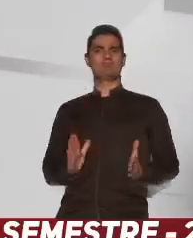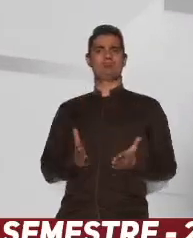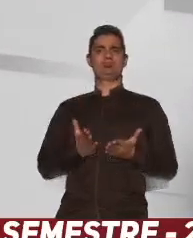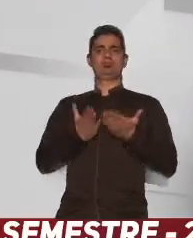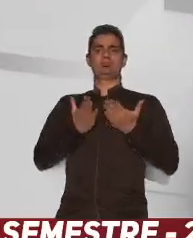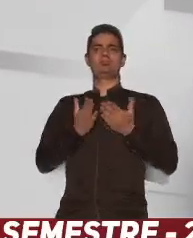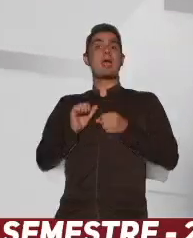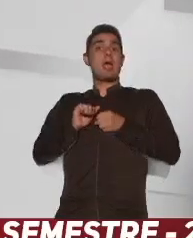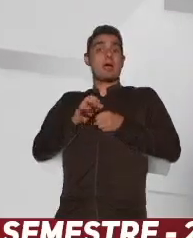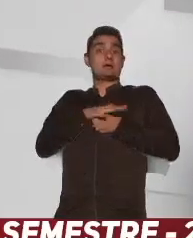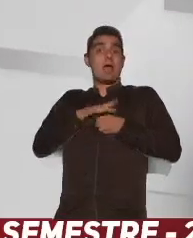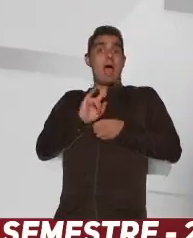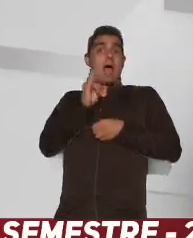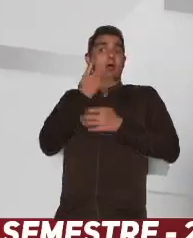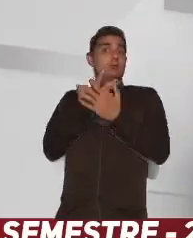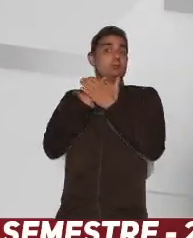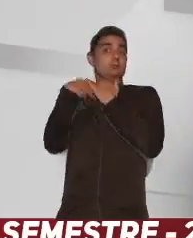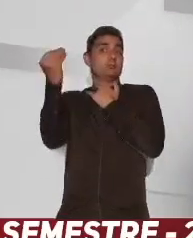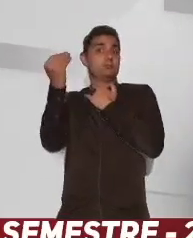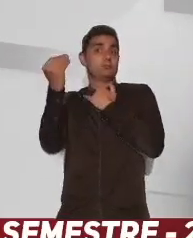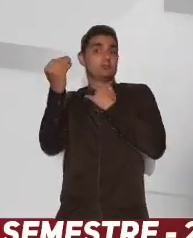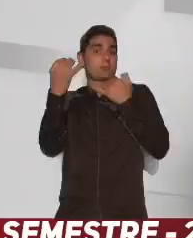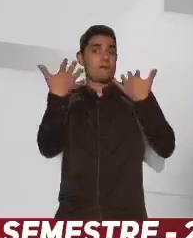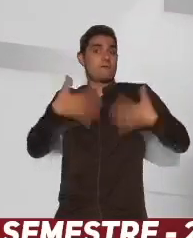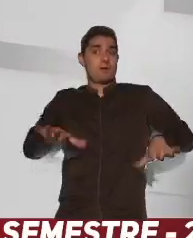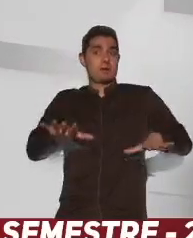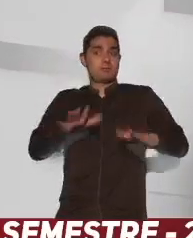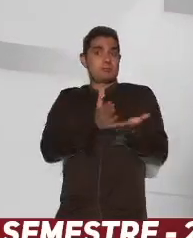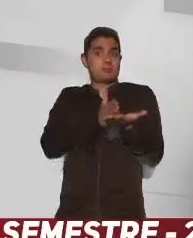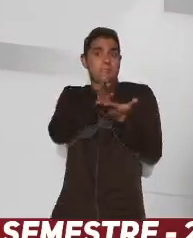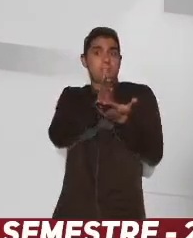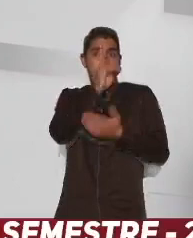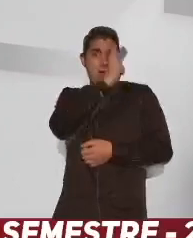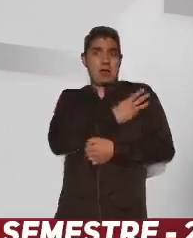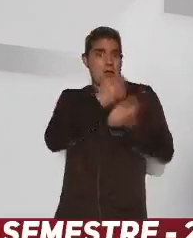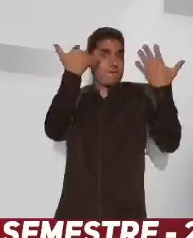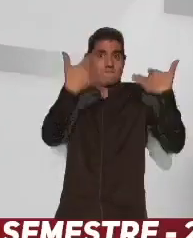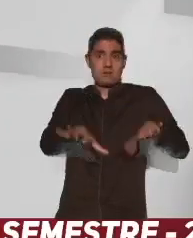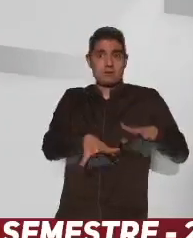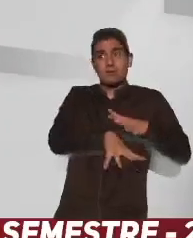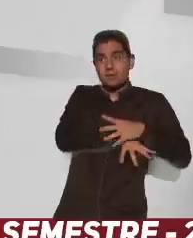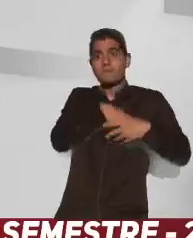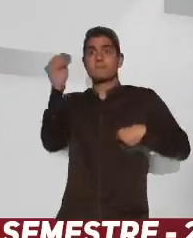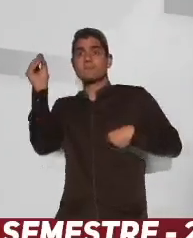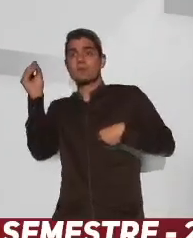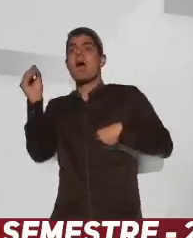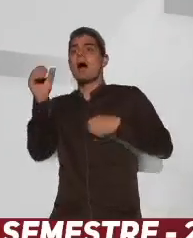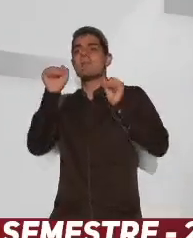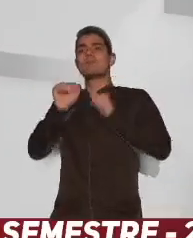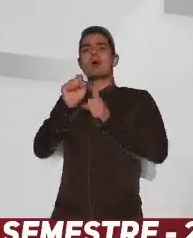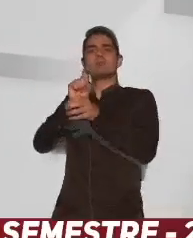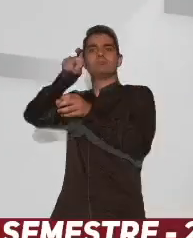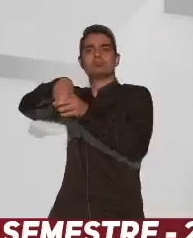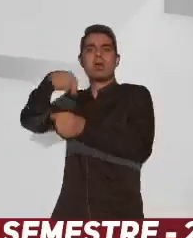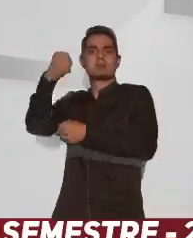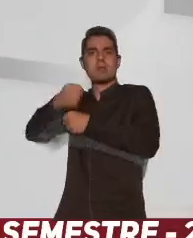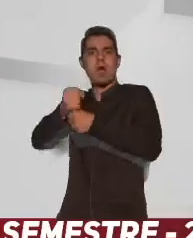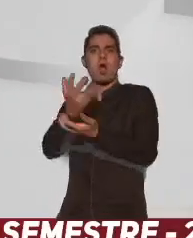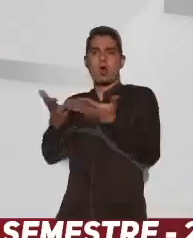competitivas en el sector productivo cuando se puedan posiblemente retirar de la institución. Con referencia a quiénes pueden hacer